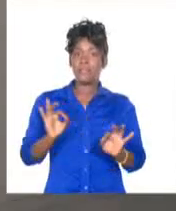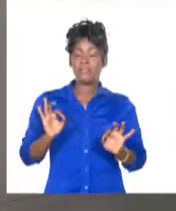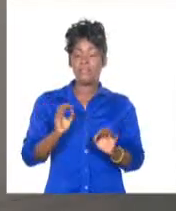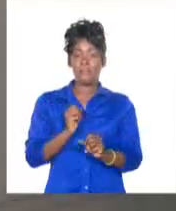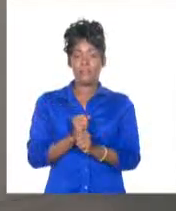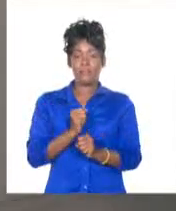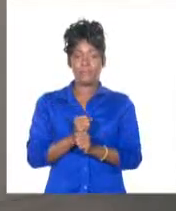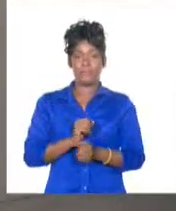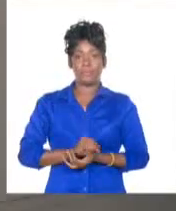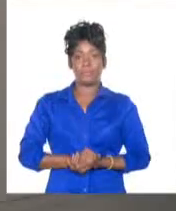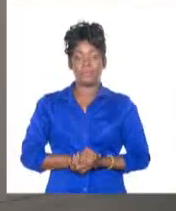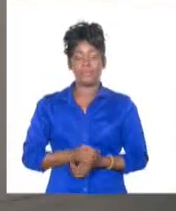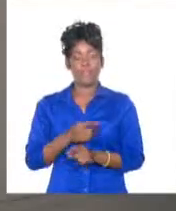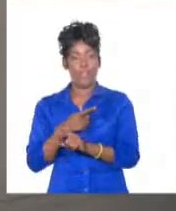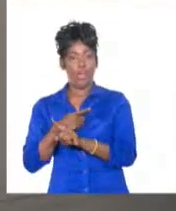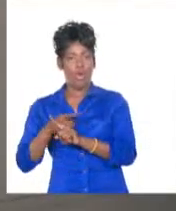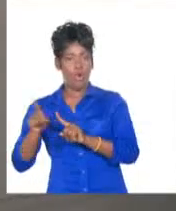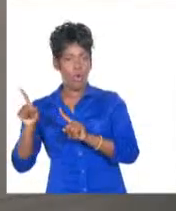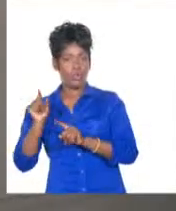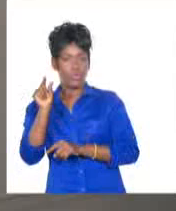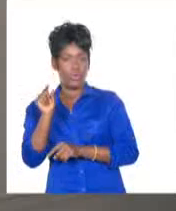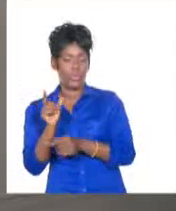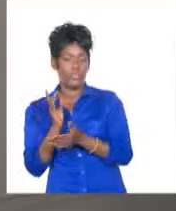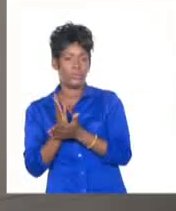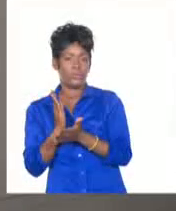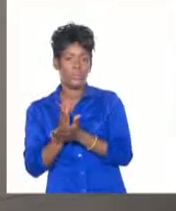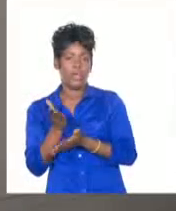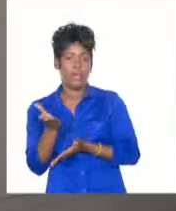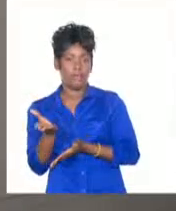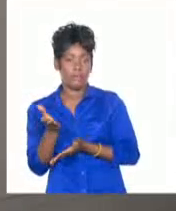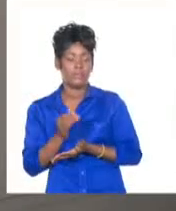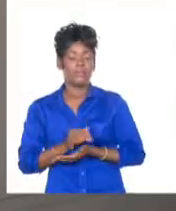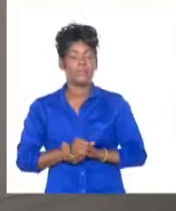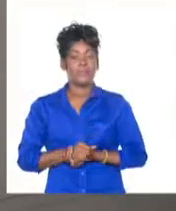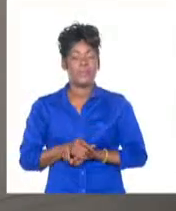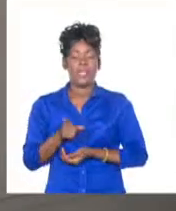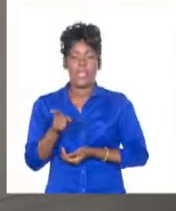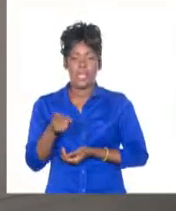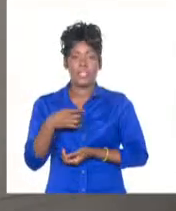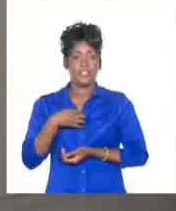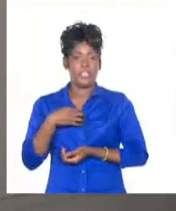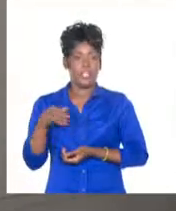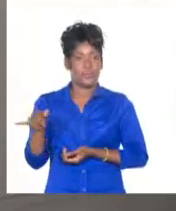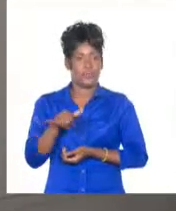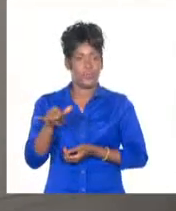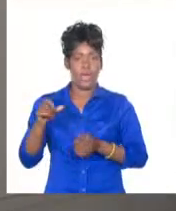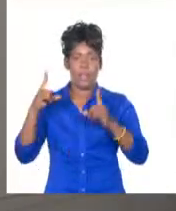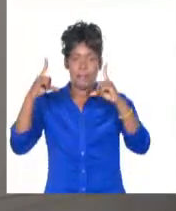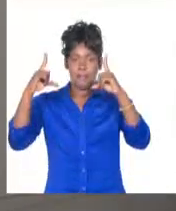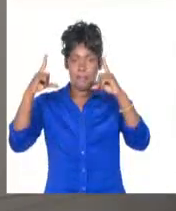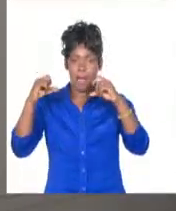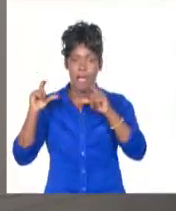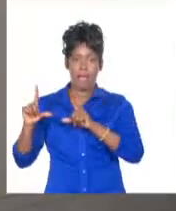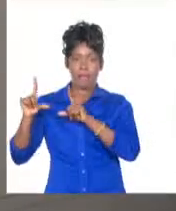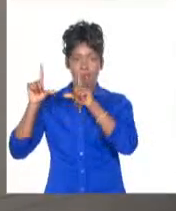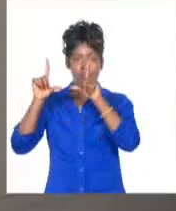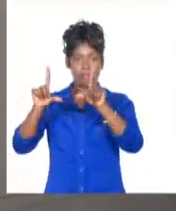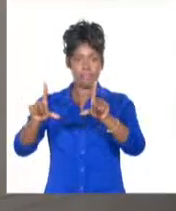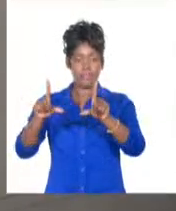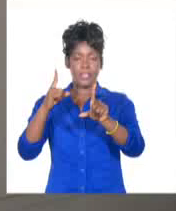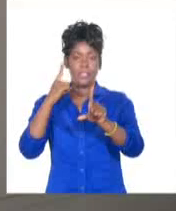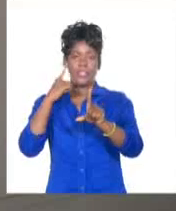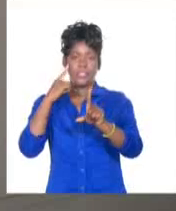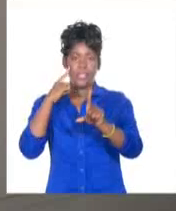ISDI, que también se suma a la misma y que yo creo que completa el abanico